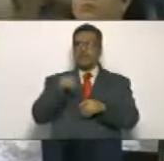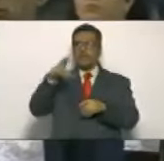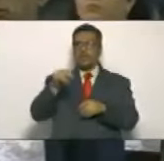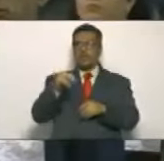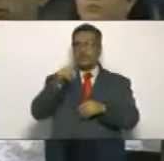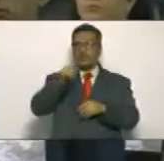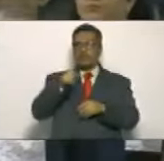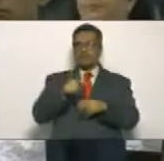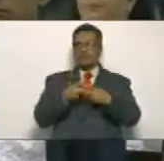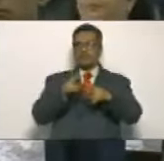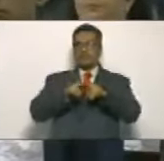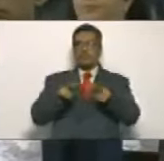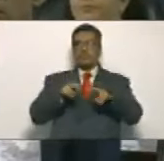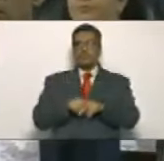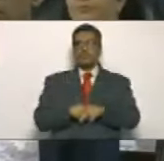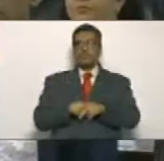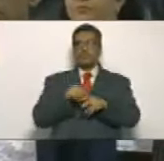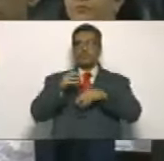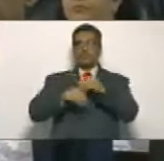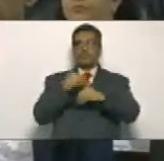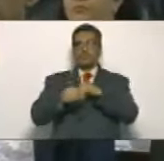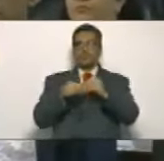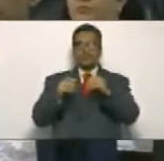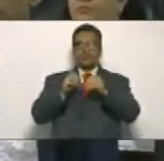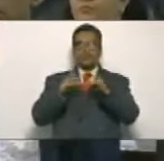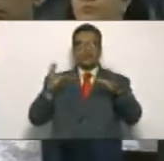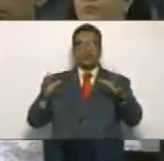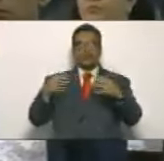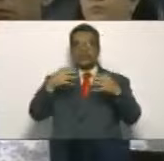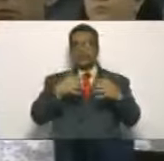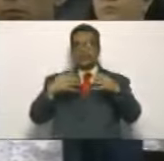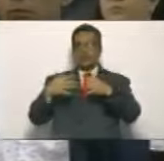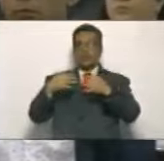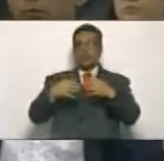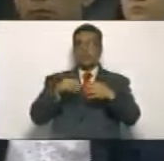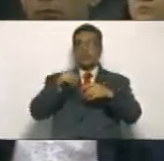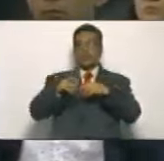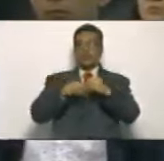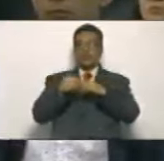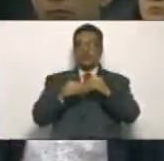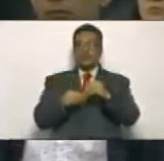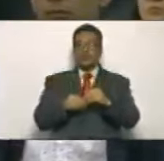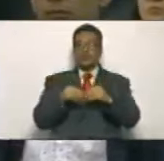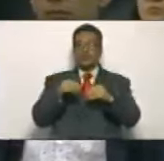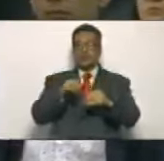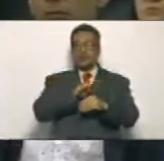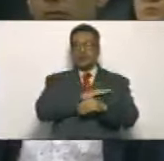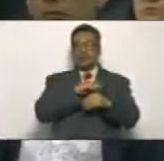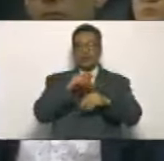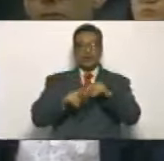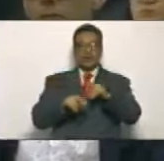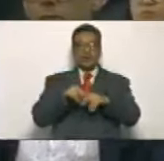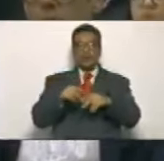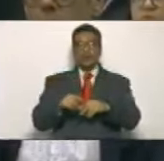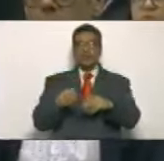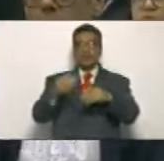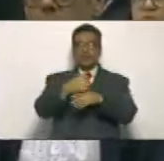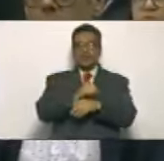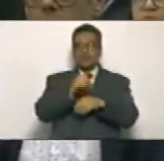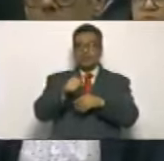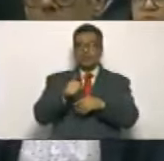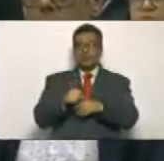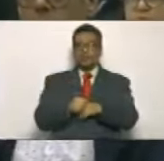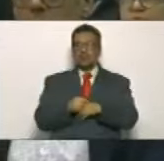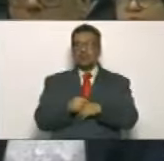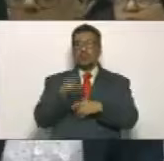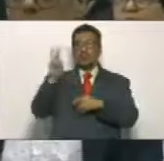violencia, que es la paz, los métodos de resolución de conflictos a los cuales apelamos, abogamos y agarramos por el pescuezo